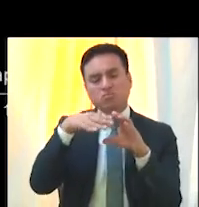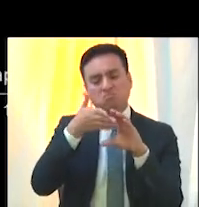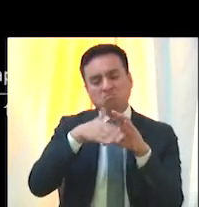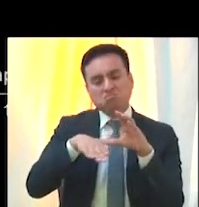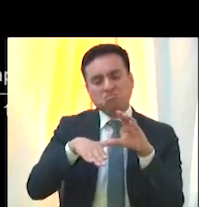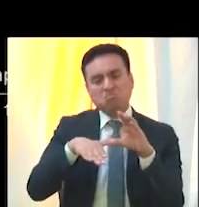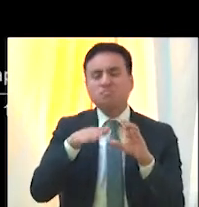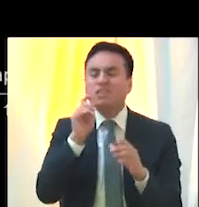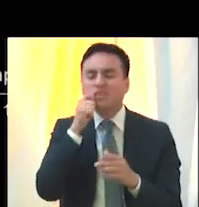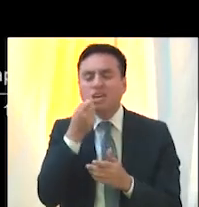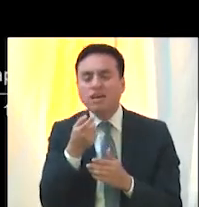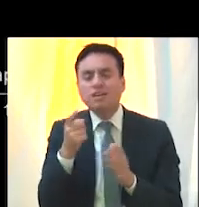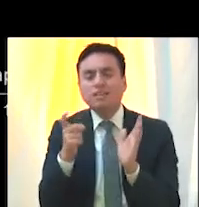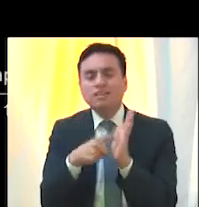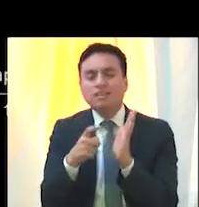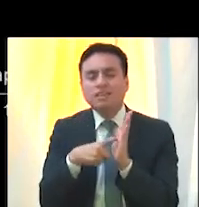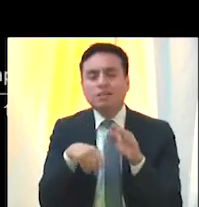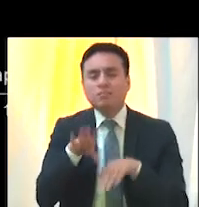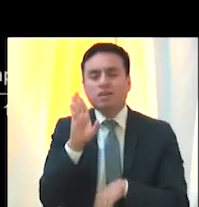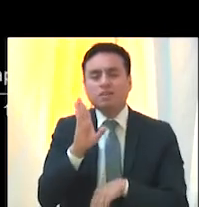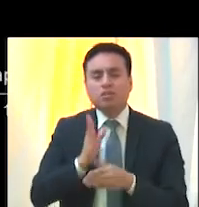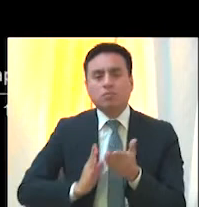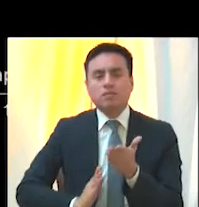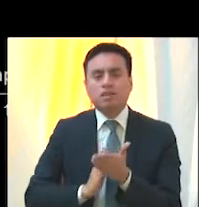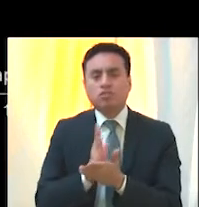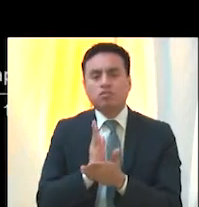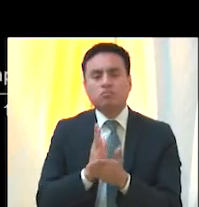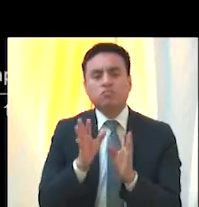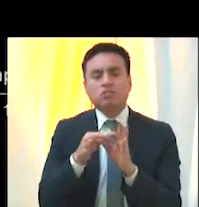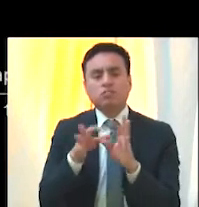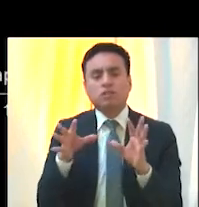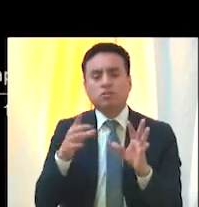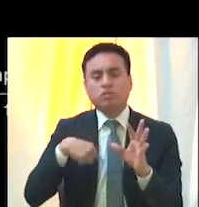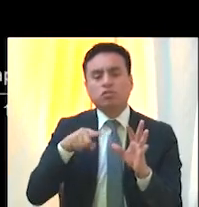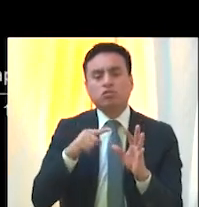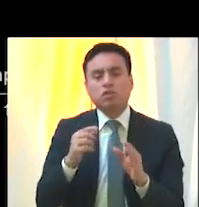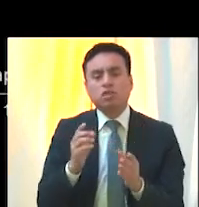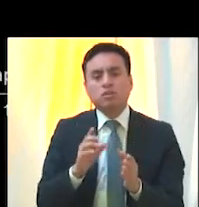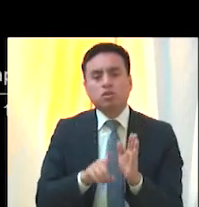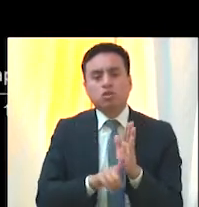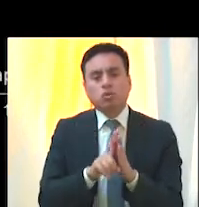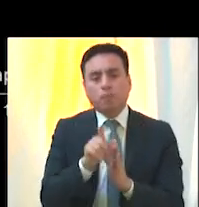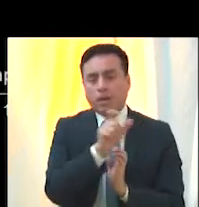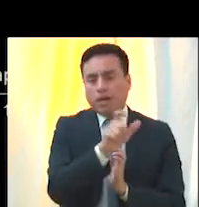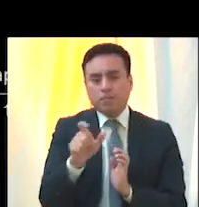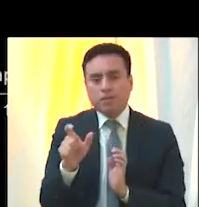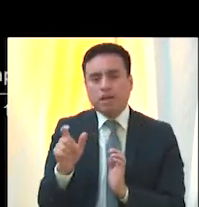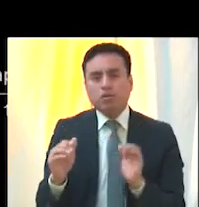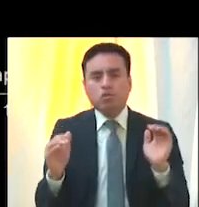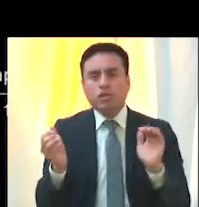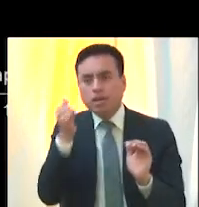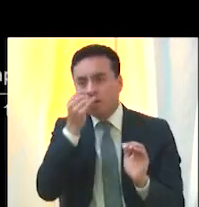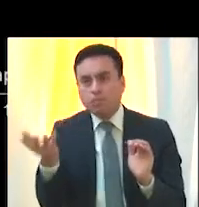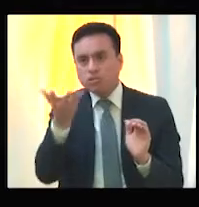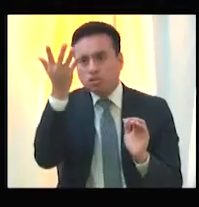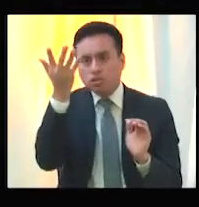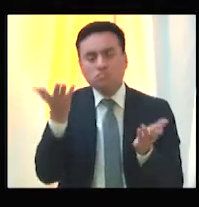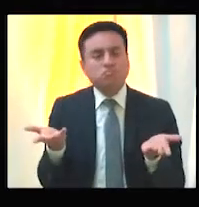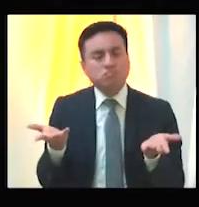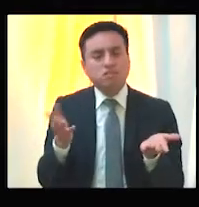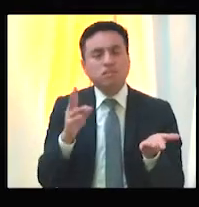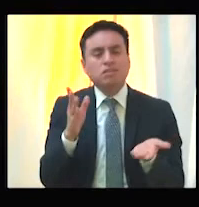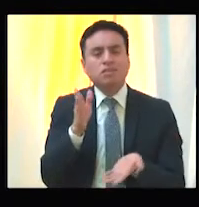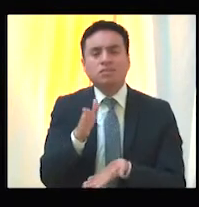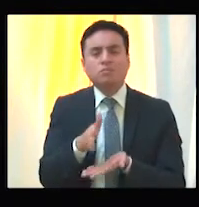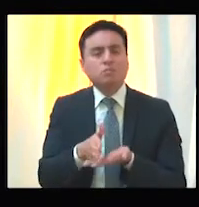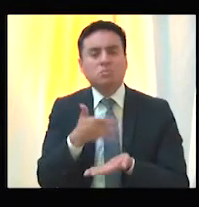ha comenzado una tendencia en que se ha comenzado a desacoplar nuestro incremento del per cápita contra nuestras emisiones, y eso es precisamente